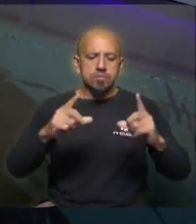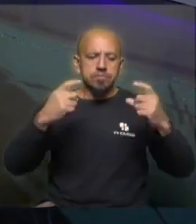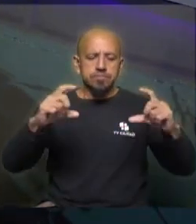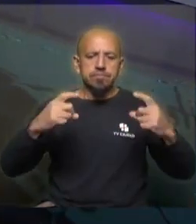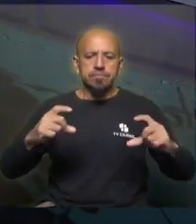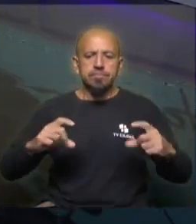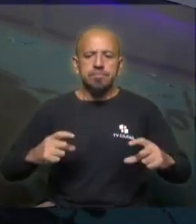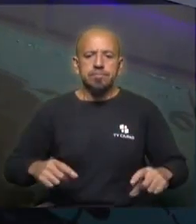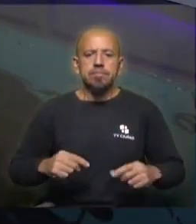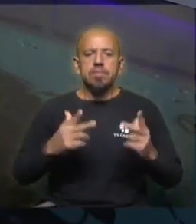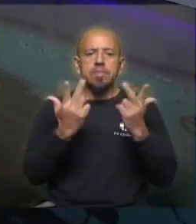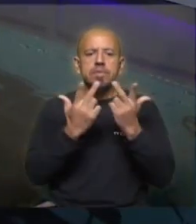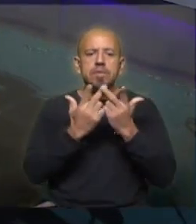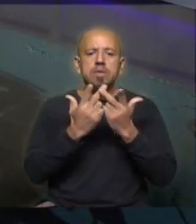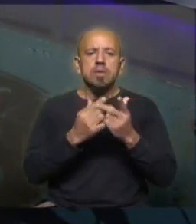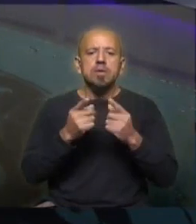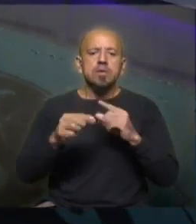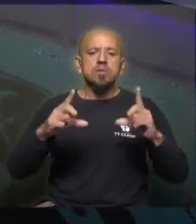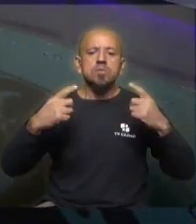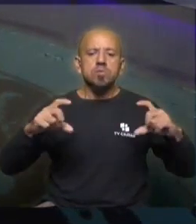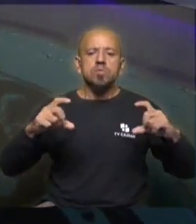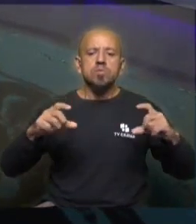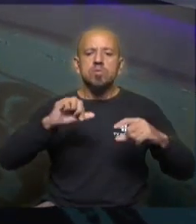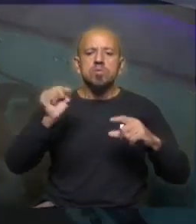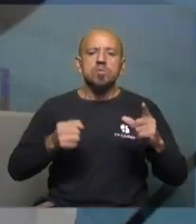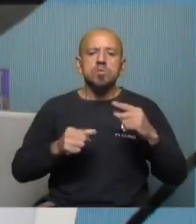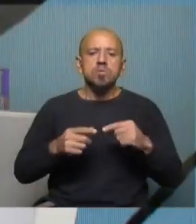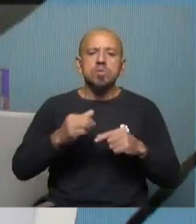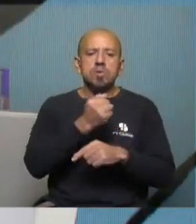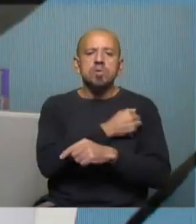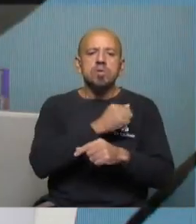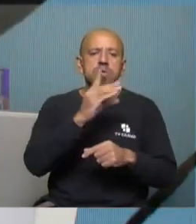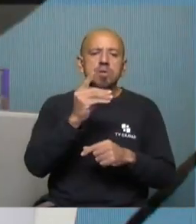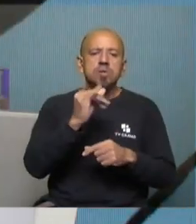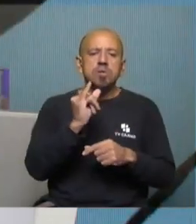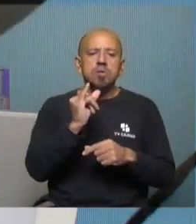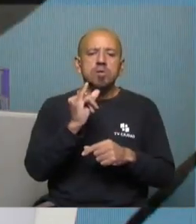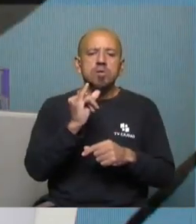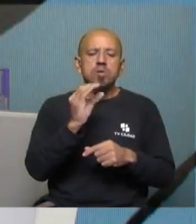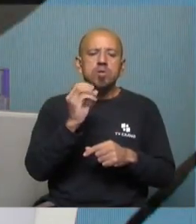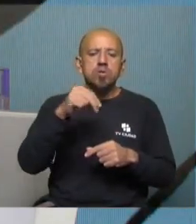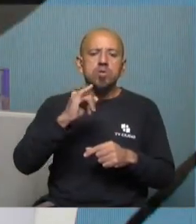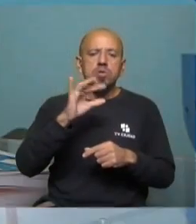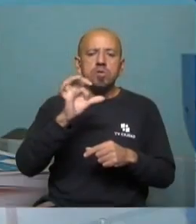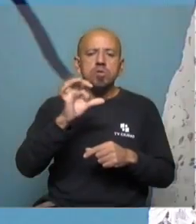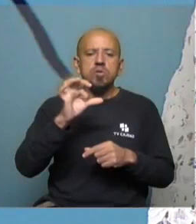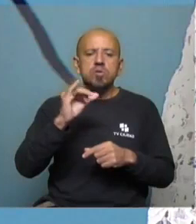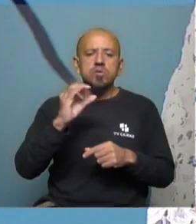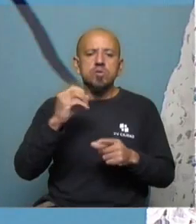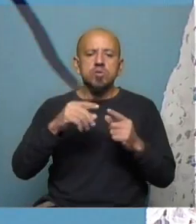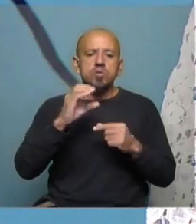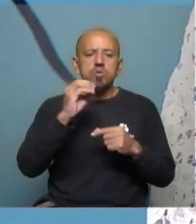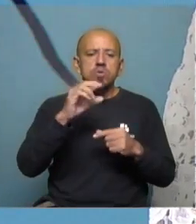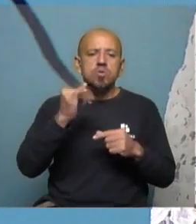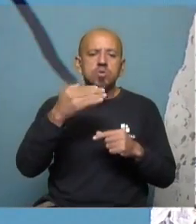uno de estos 33 orientales y los africanos dónde están Joaquín artigas y Dionisio Dionisio Uribe largos